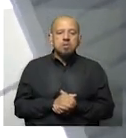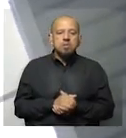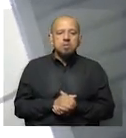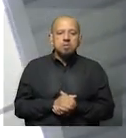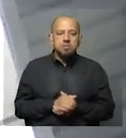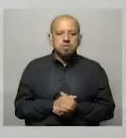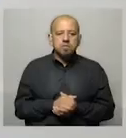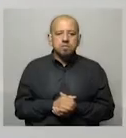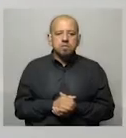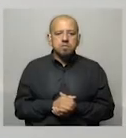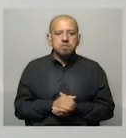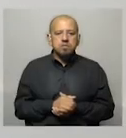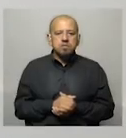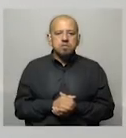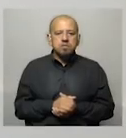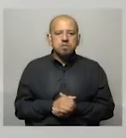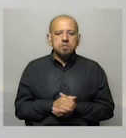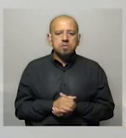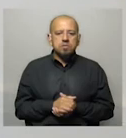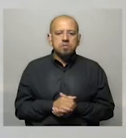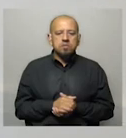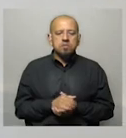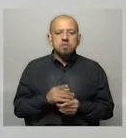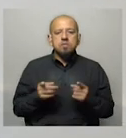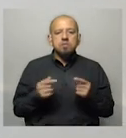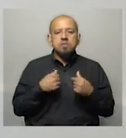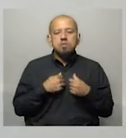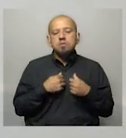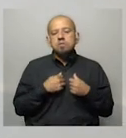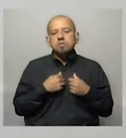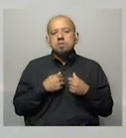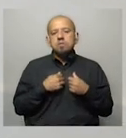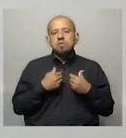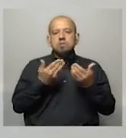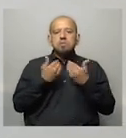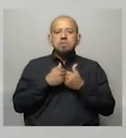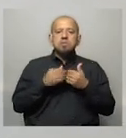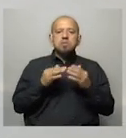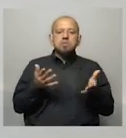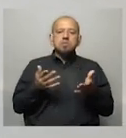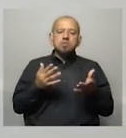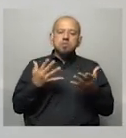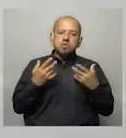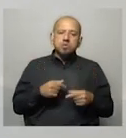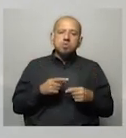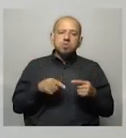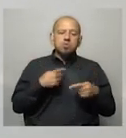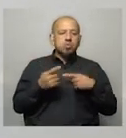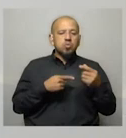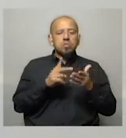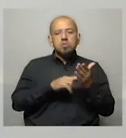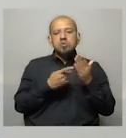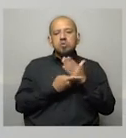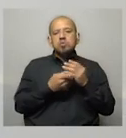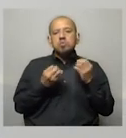Bueno, es una pregunta que en realidad a mí personalmente no quiero que se agote el proyecto, porque